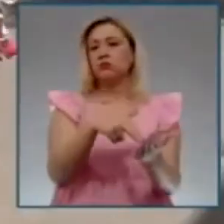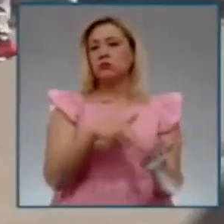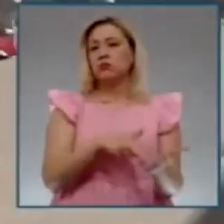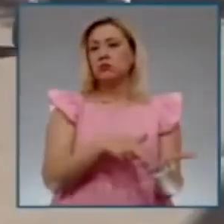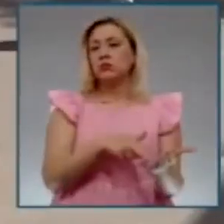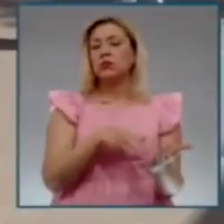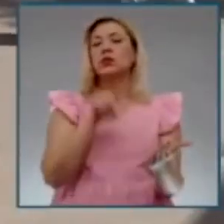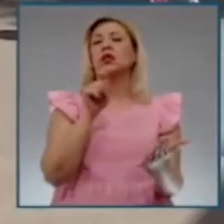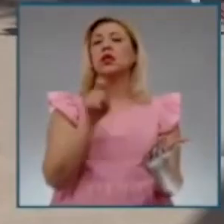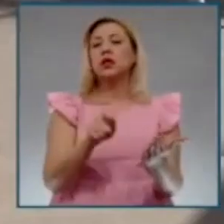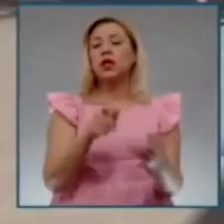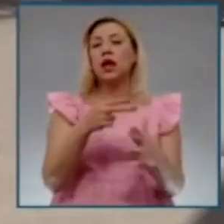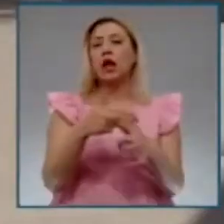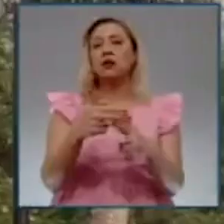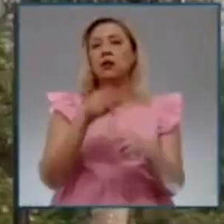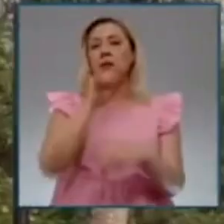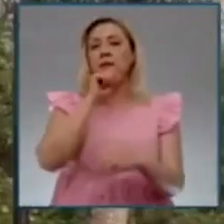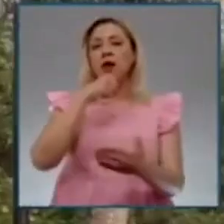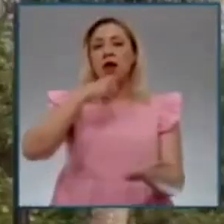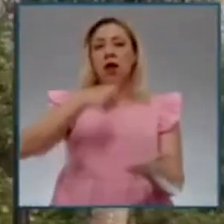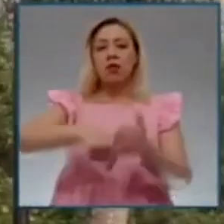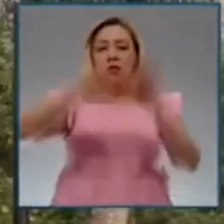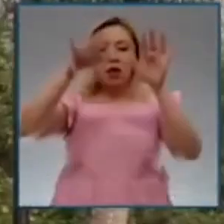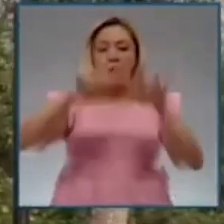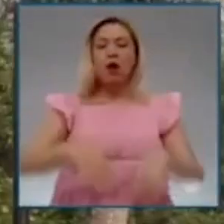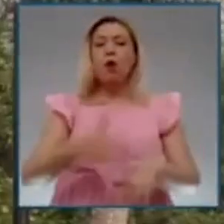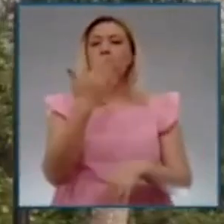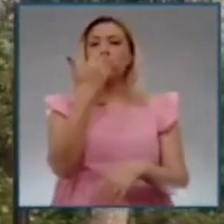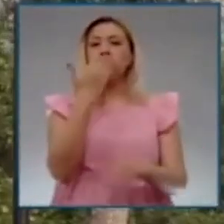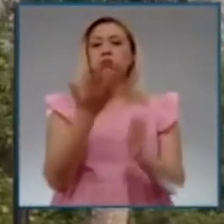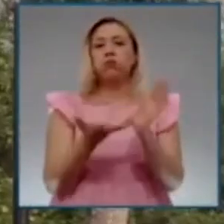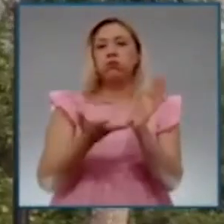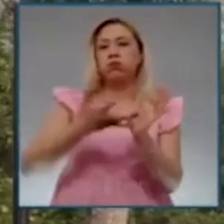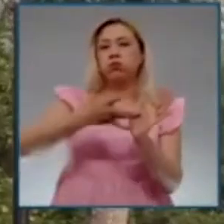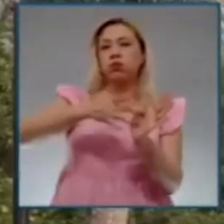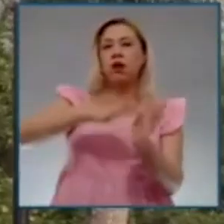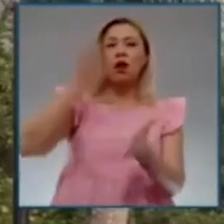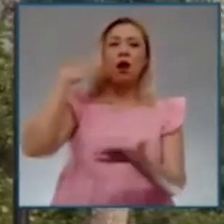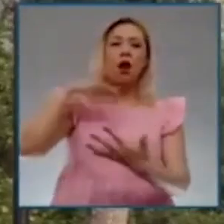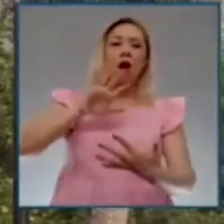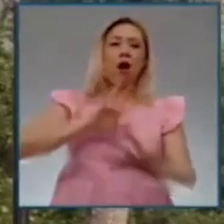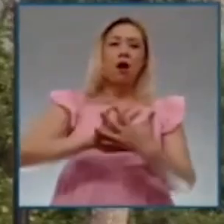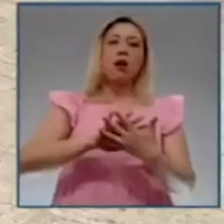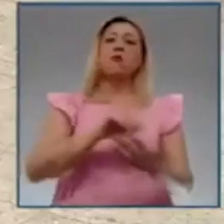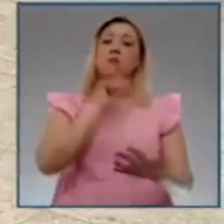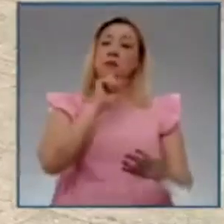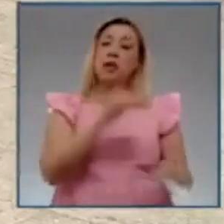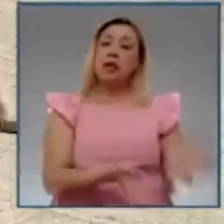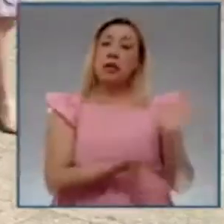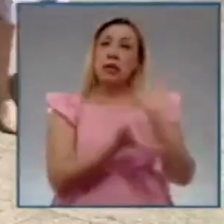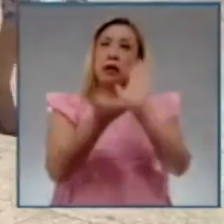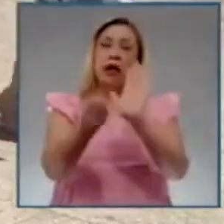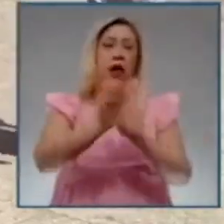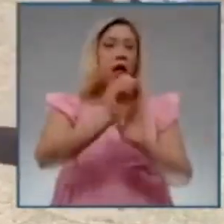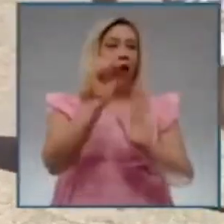presentación de la carta de no antecedentes penales para el canal del poder judicial de la federación Mario López